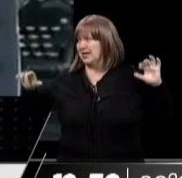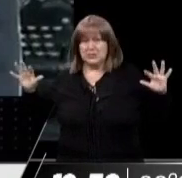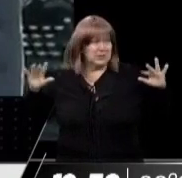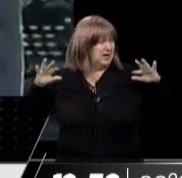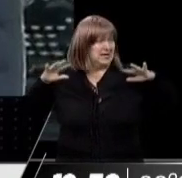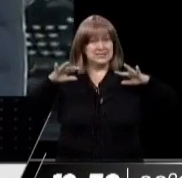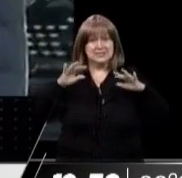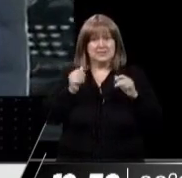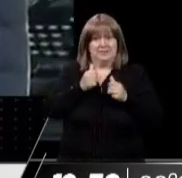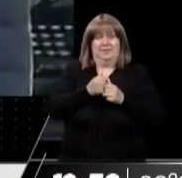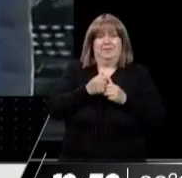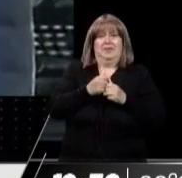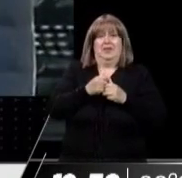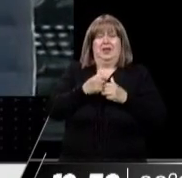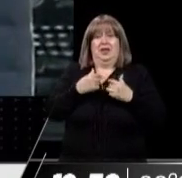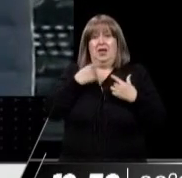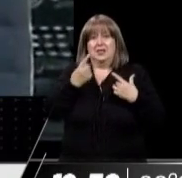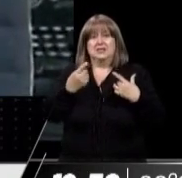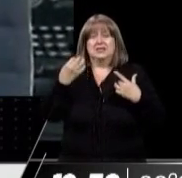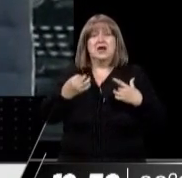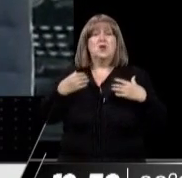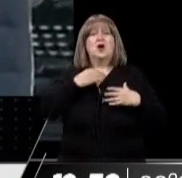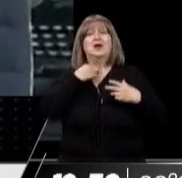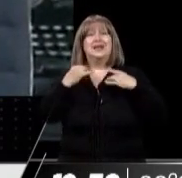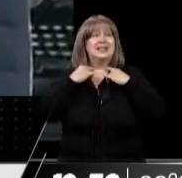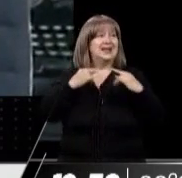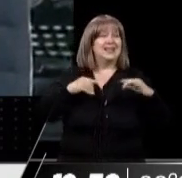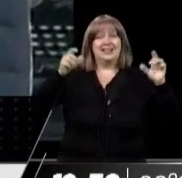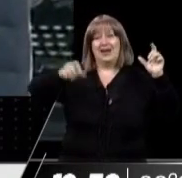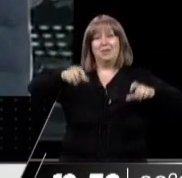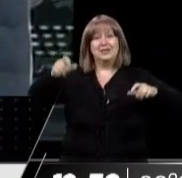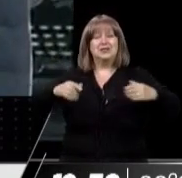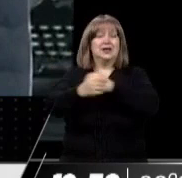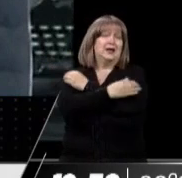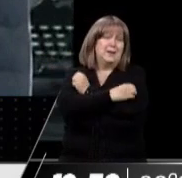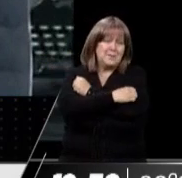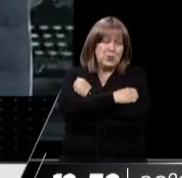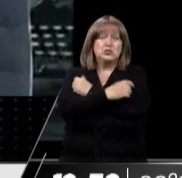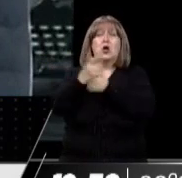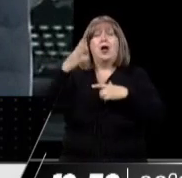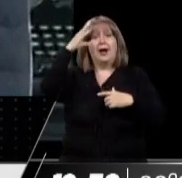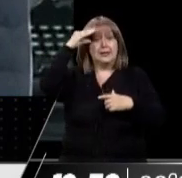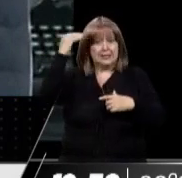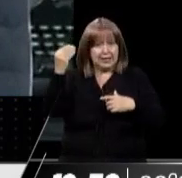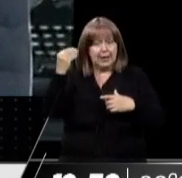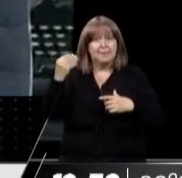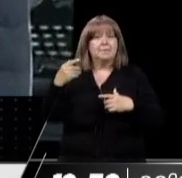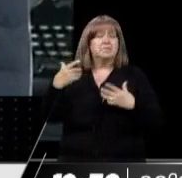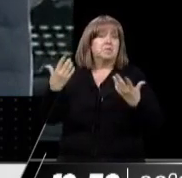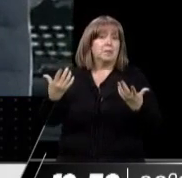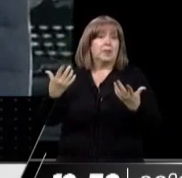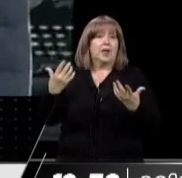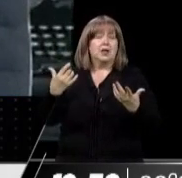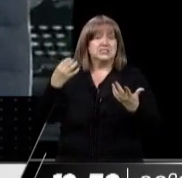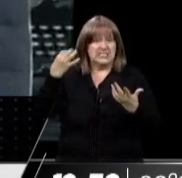iba a vitorear y a acompañar a Cristina, y sabía que si un resultado, cualquiera fuera el